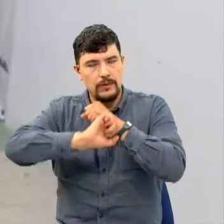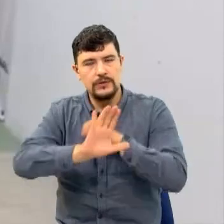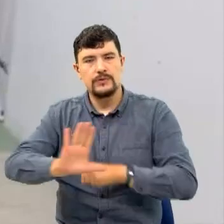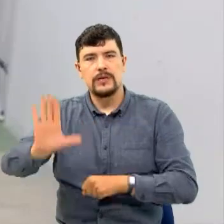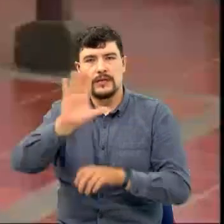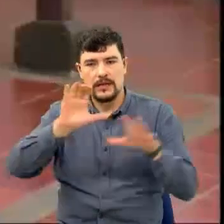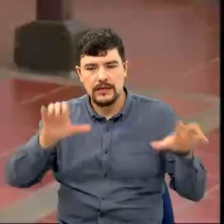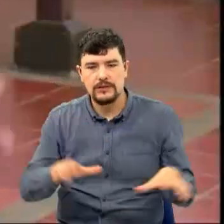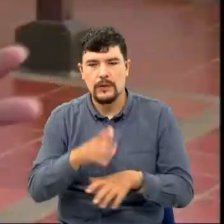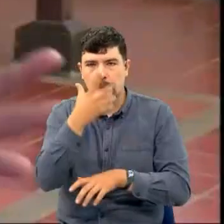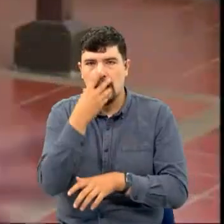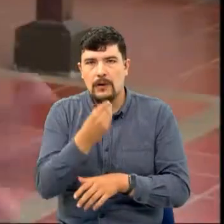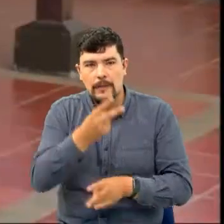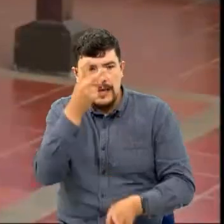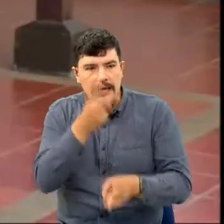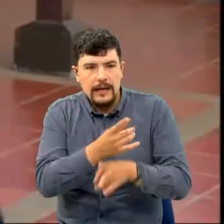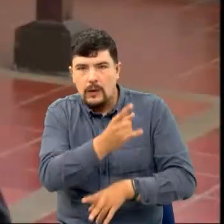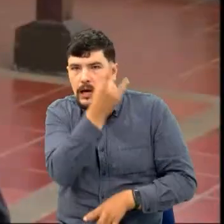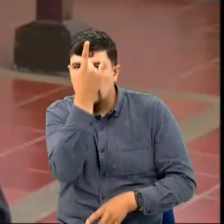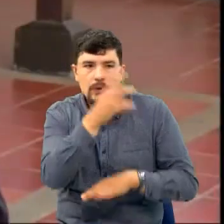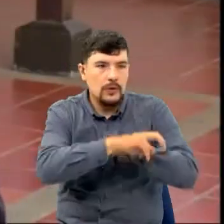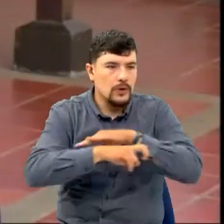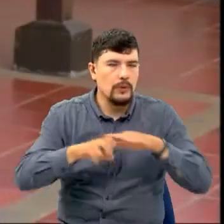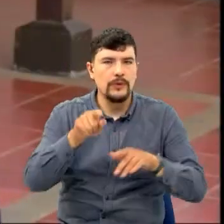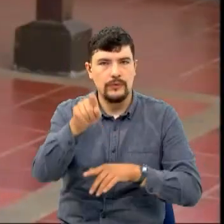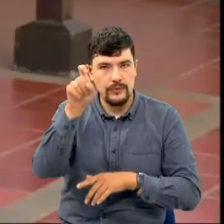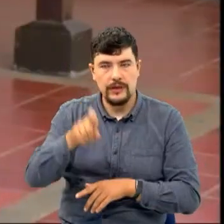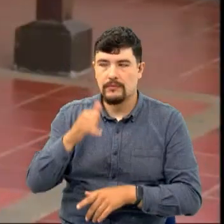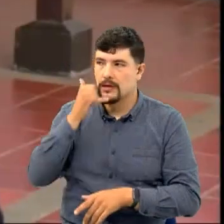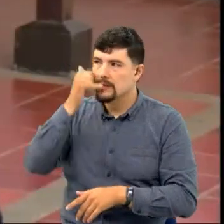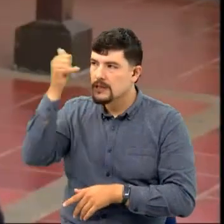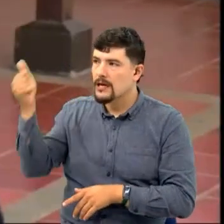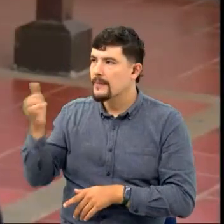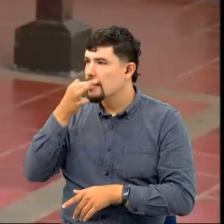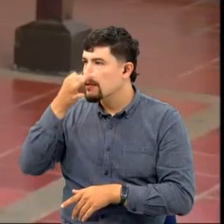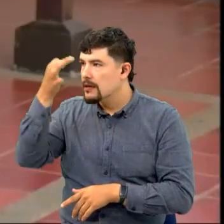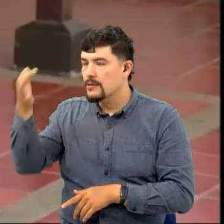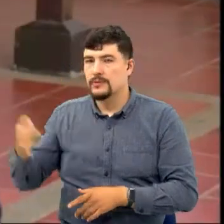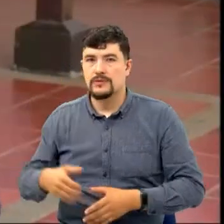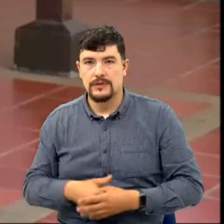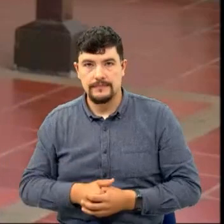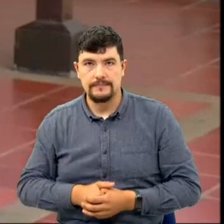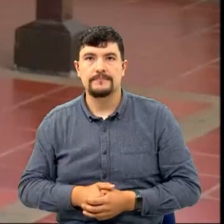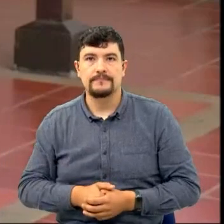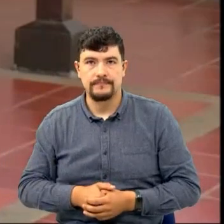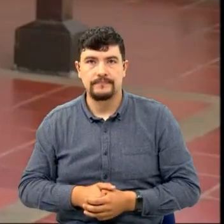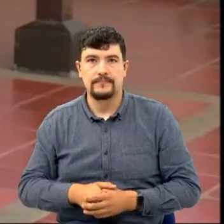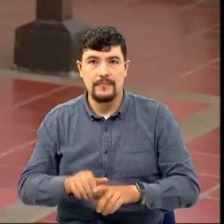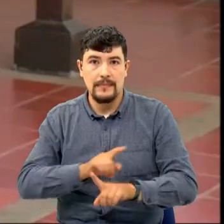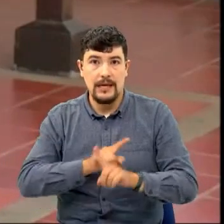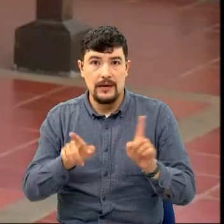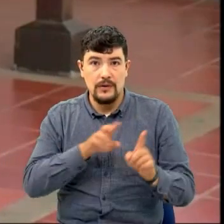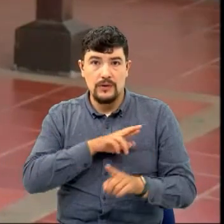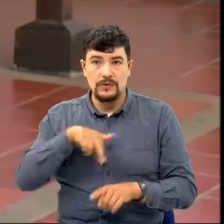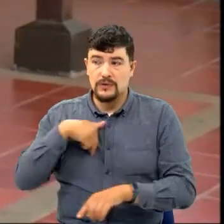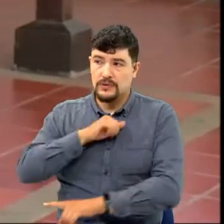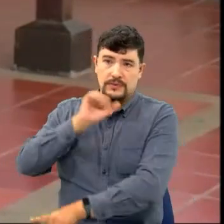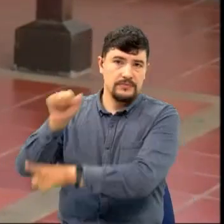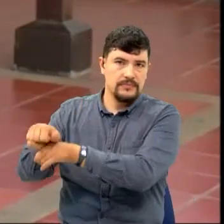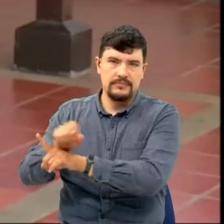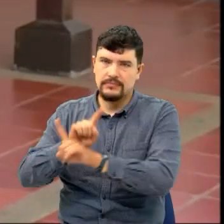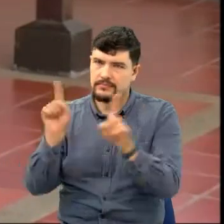una vez capturen, puedan colocar a disposición de la autoridad competente a estos individuos, pero no podemos ser inferiores a estas